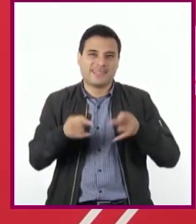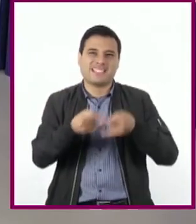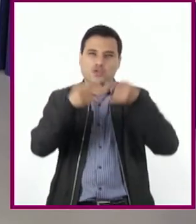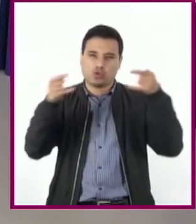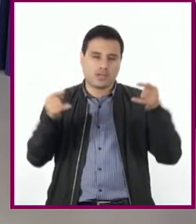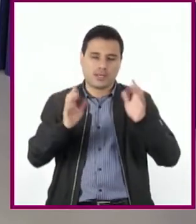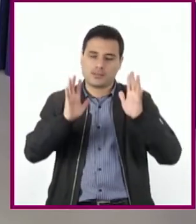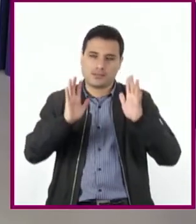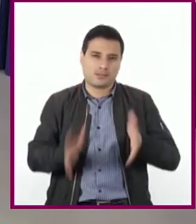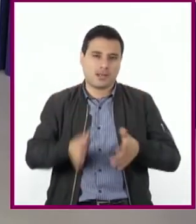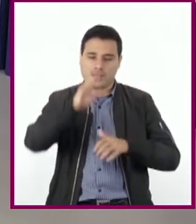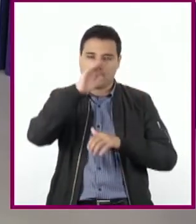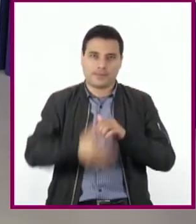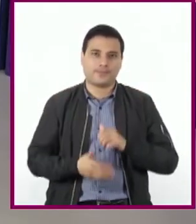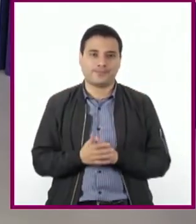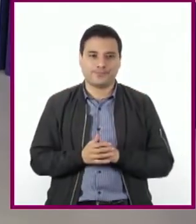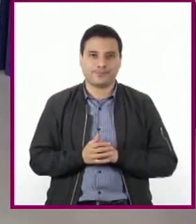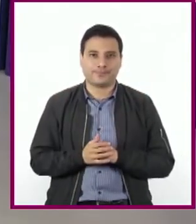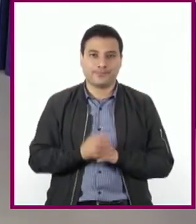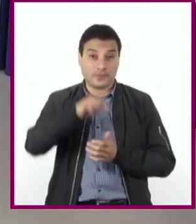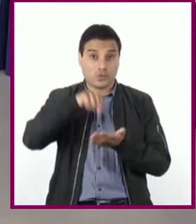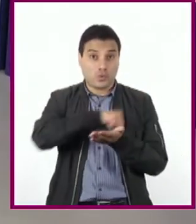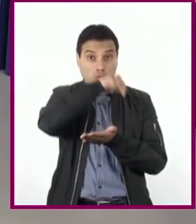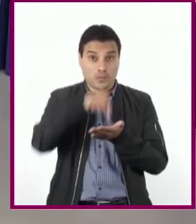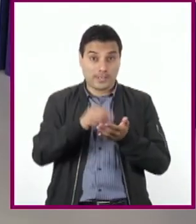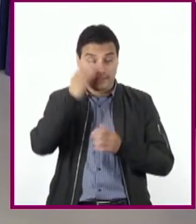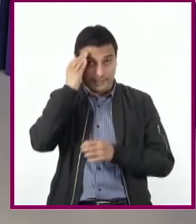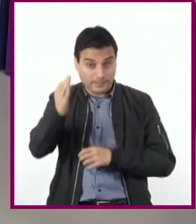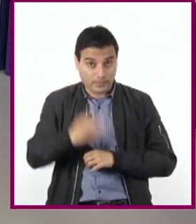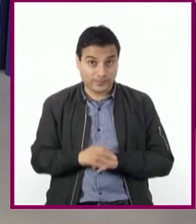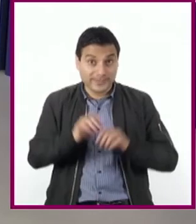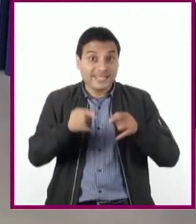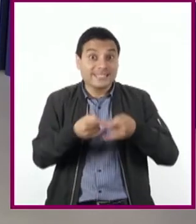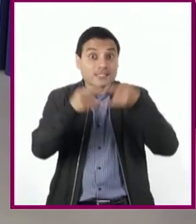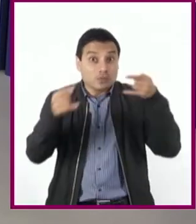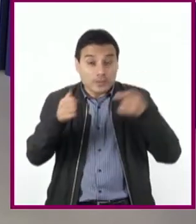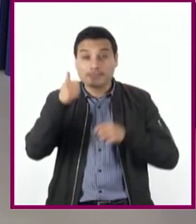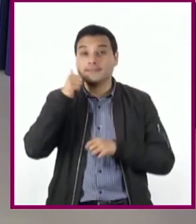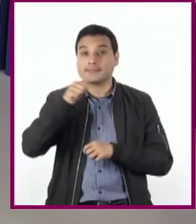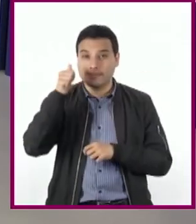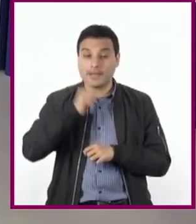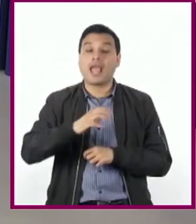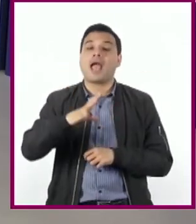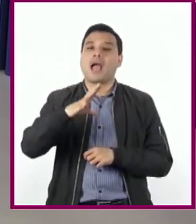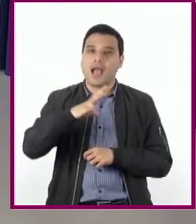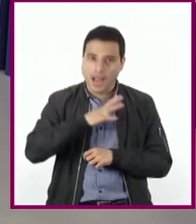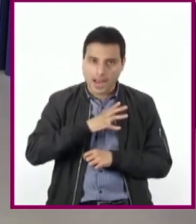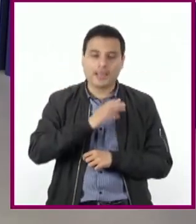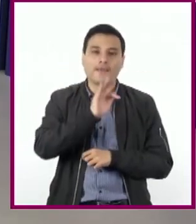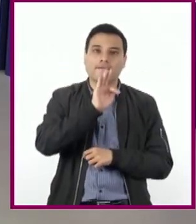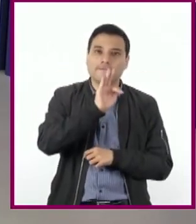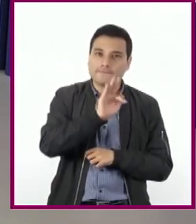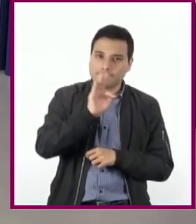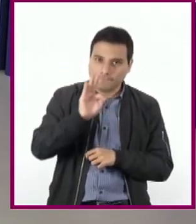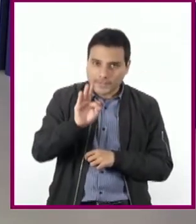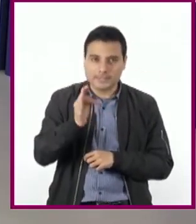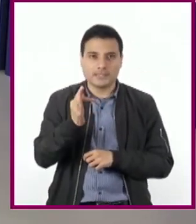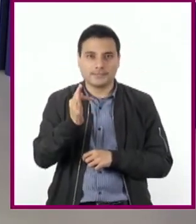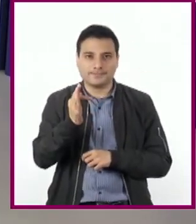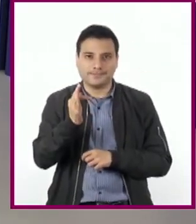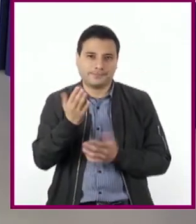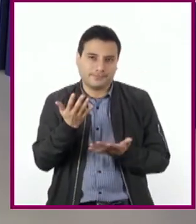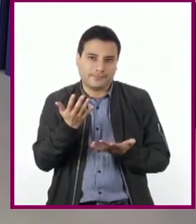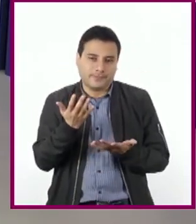clímax. Lugar y tiempo. Recuerden ubicar la historia en su momento histórico, en este presente de